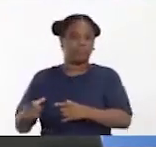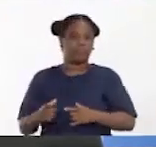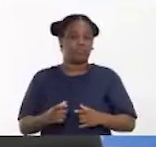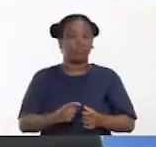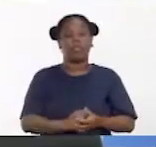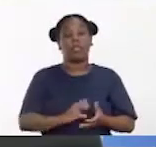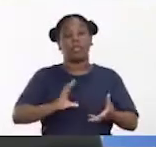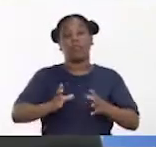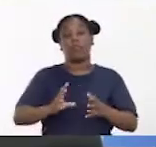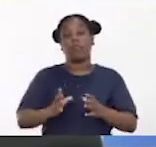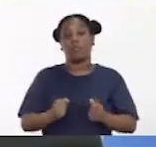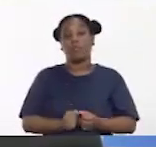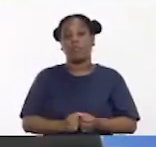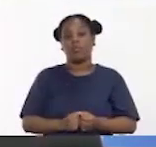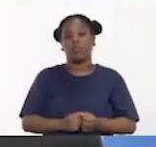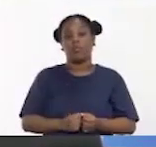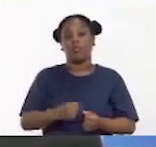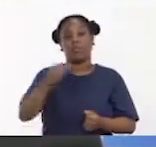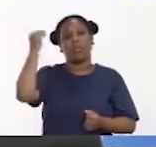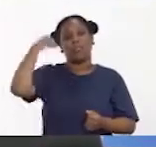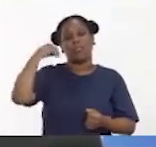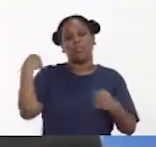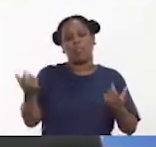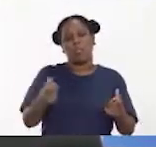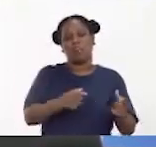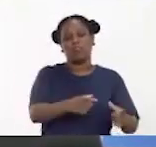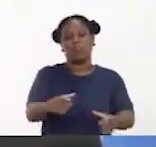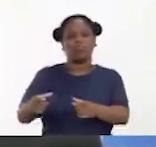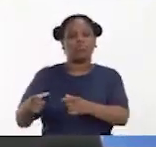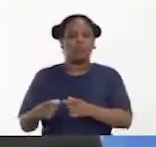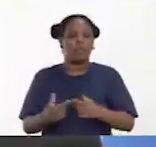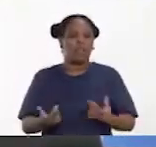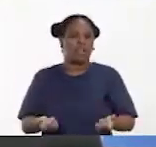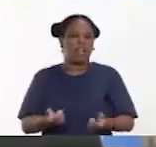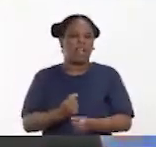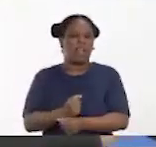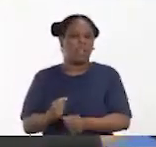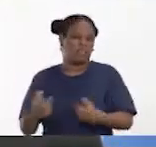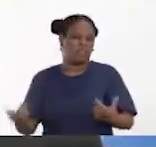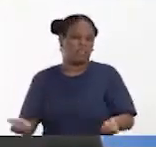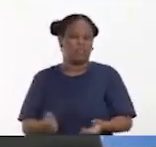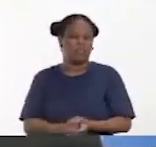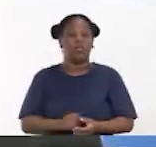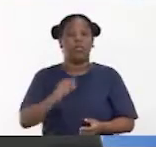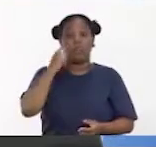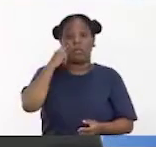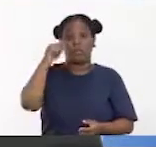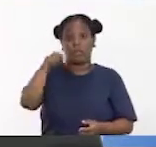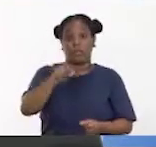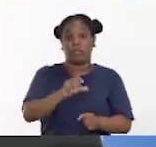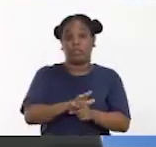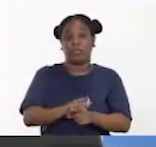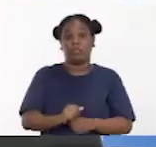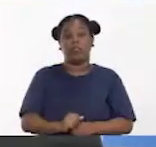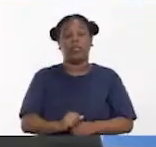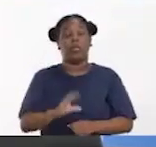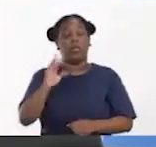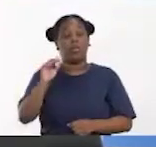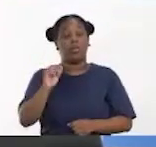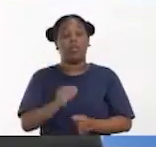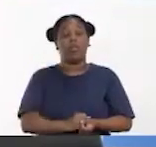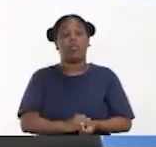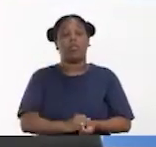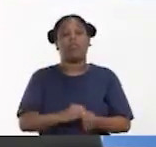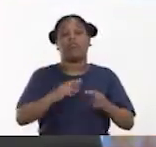de determinación de clase para agrupar los datos y a partir de ahí determinar la